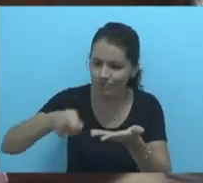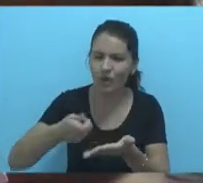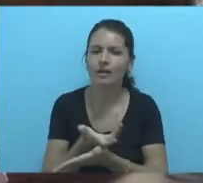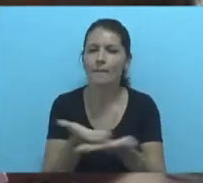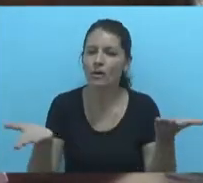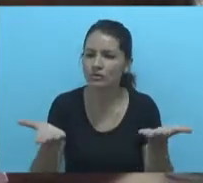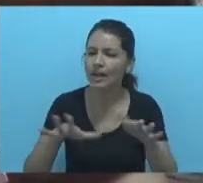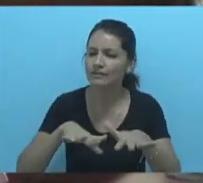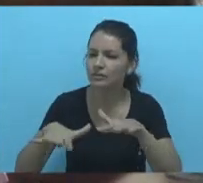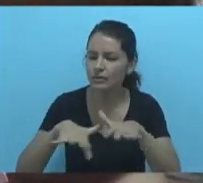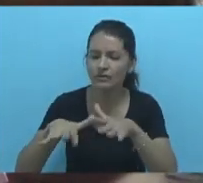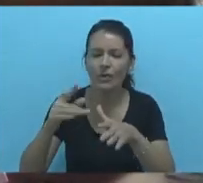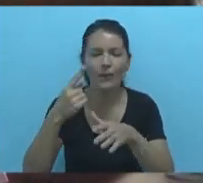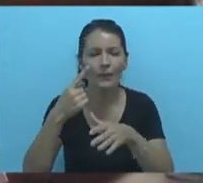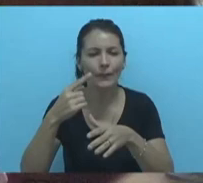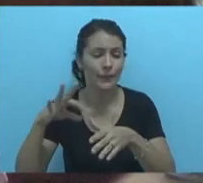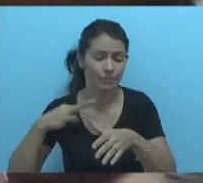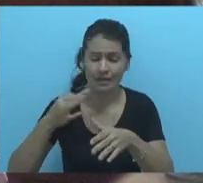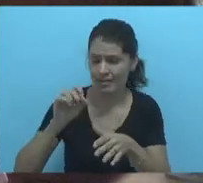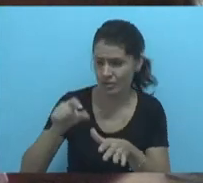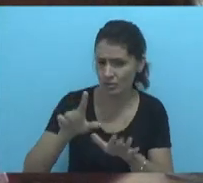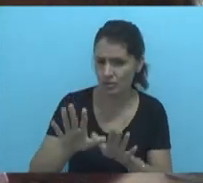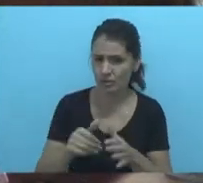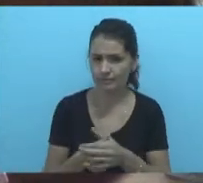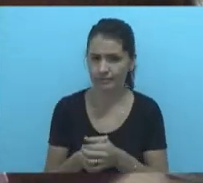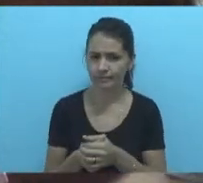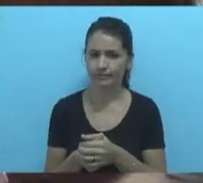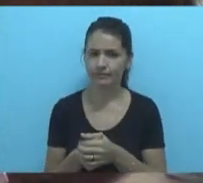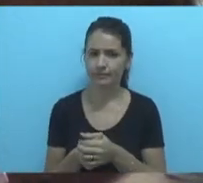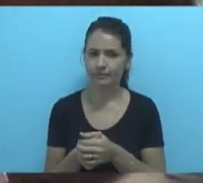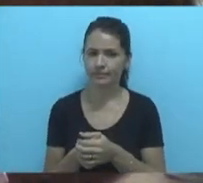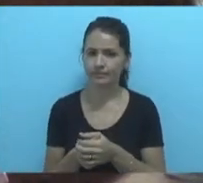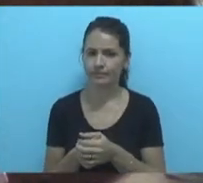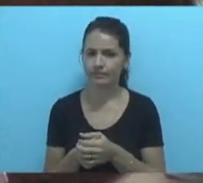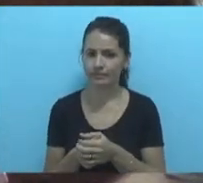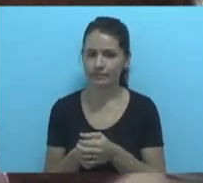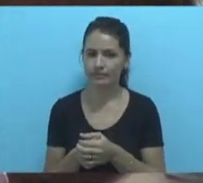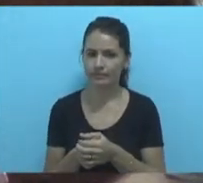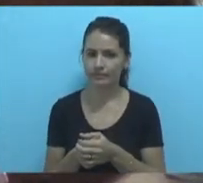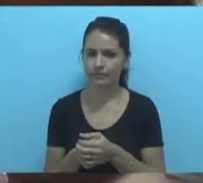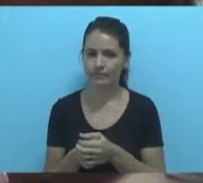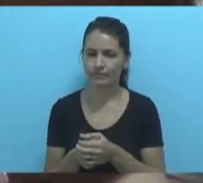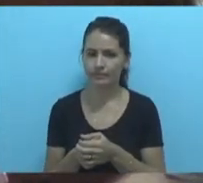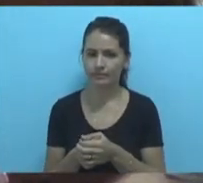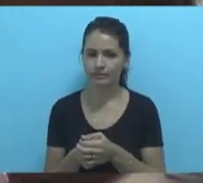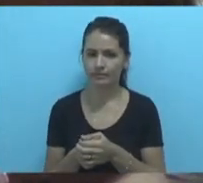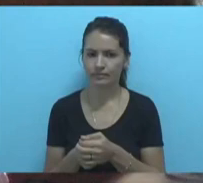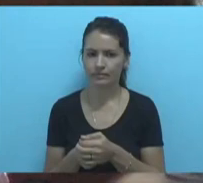todas estas familias que habitan en los barrios populares de nuestra Argentina. Esto luego se convirtió en ley por un